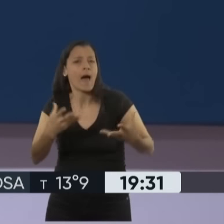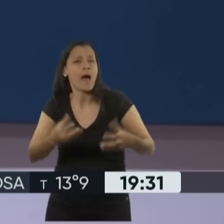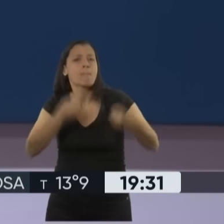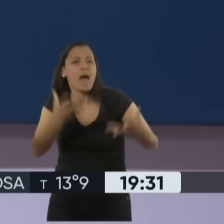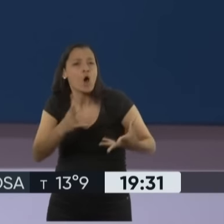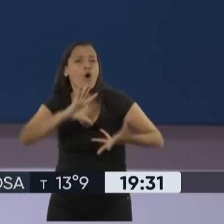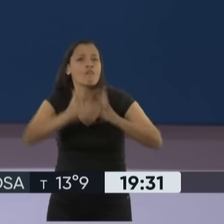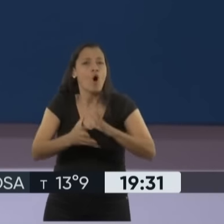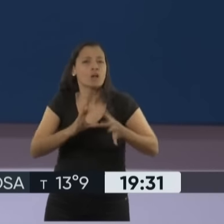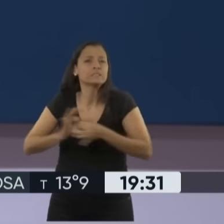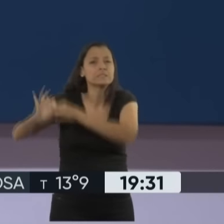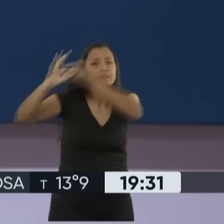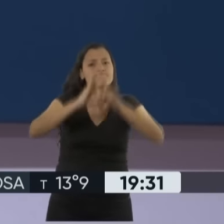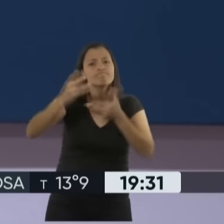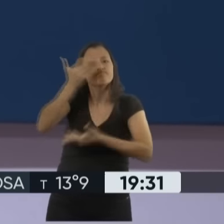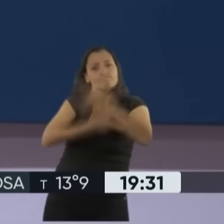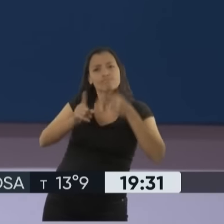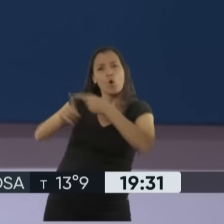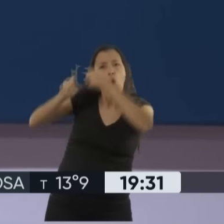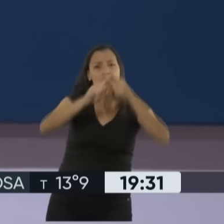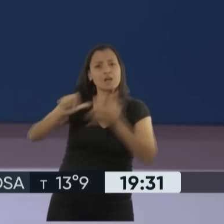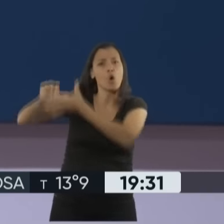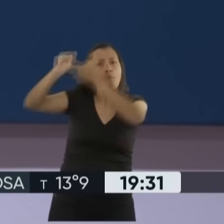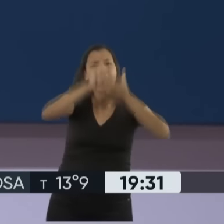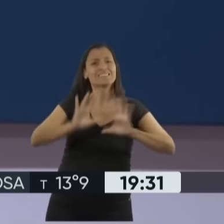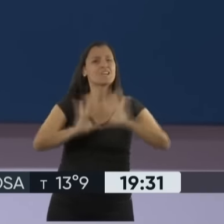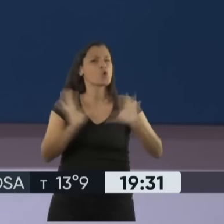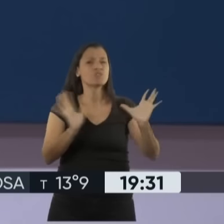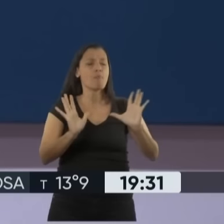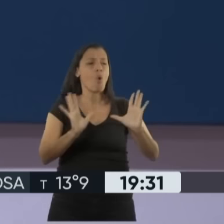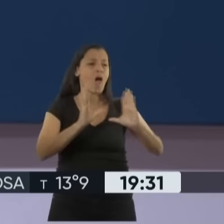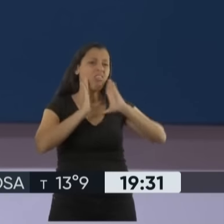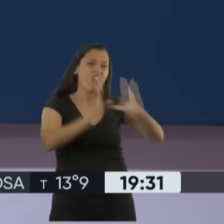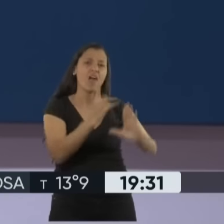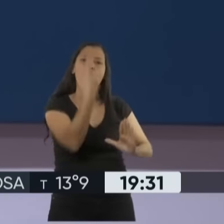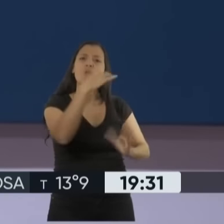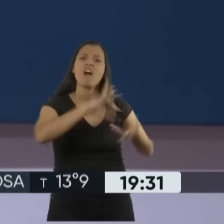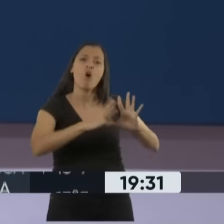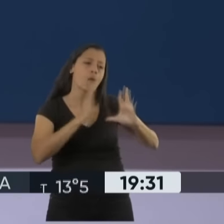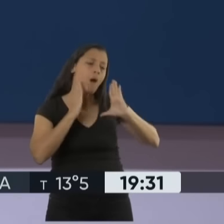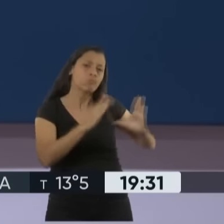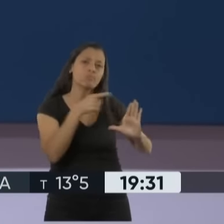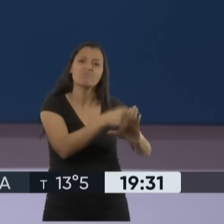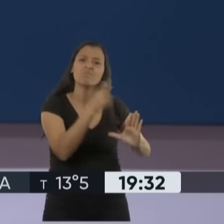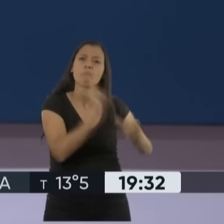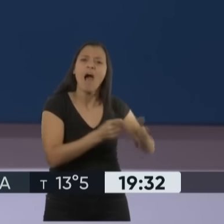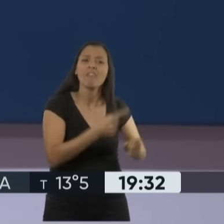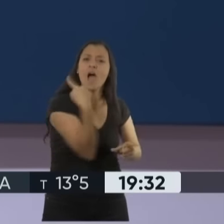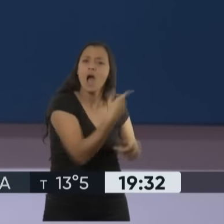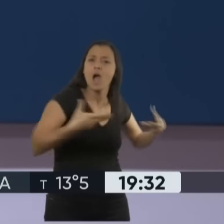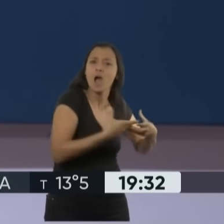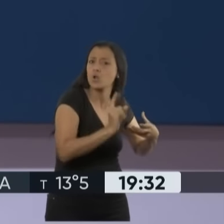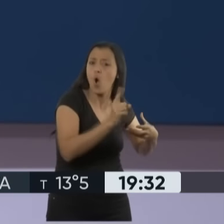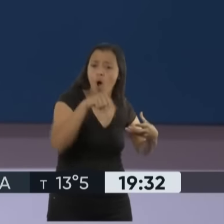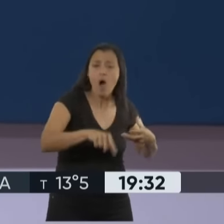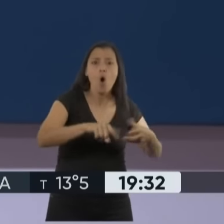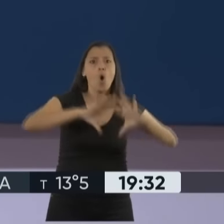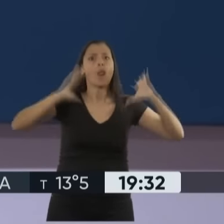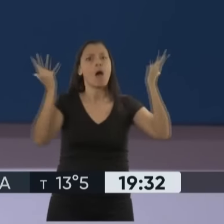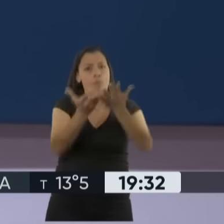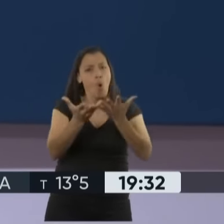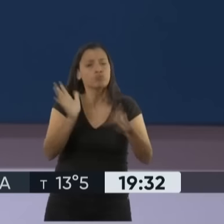del multilateralismo no se puede imponer un pensamiento único en un mundo que exige la armonía